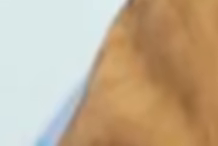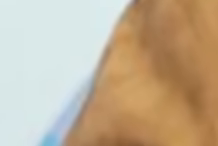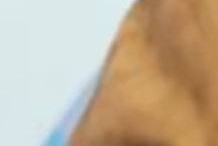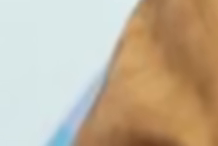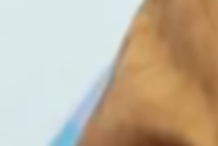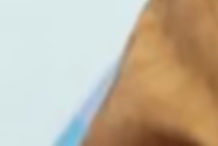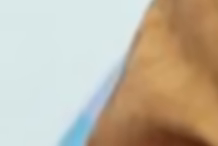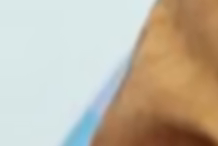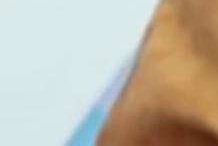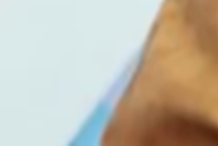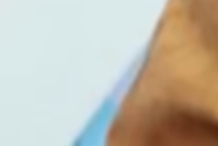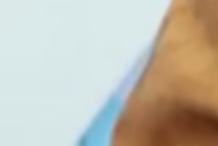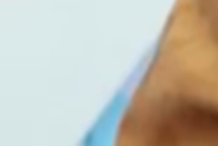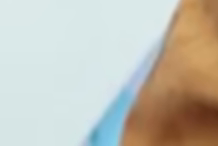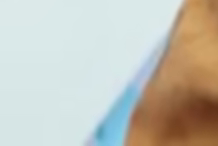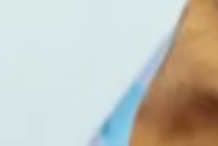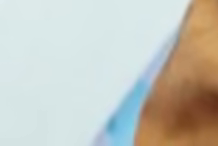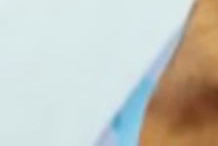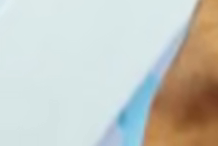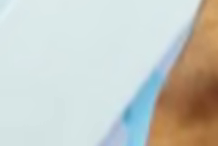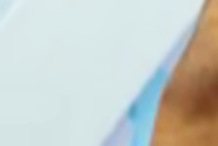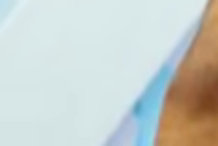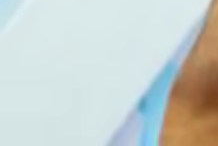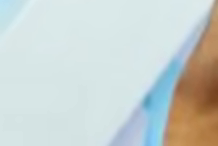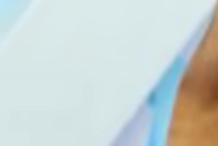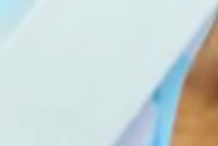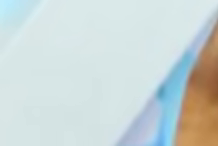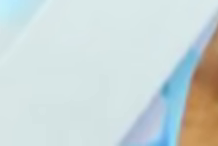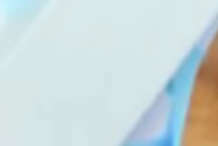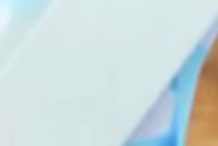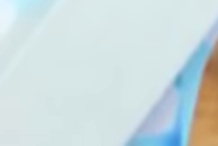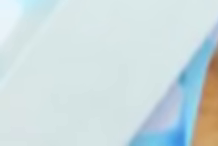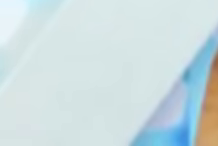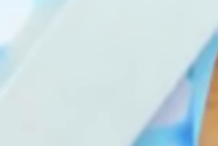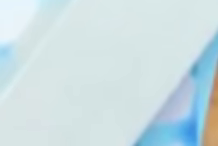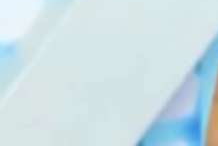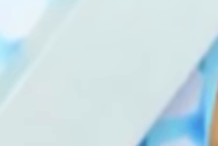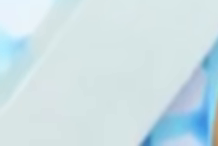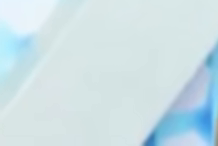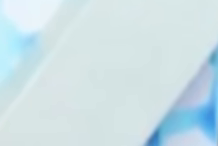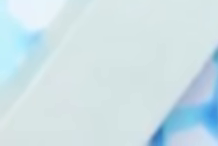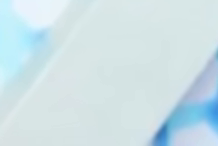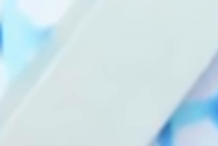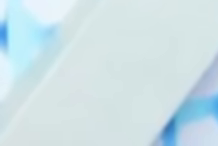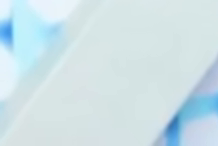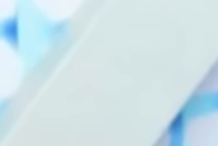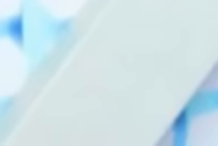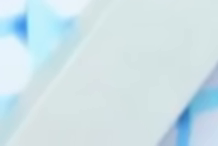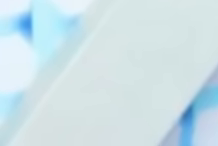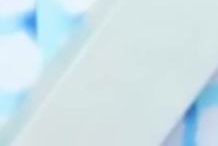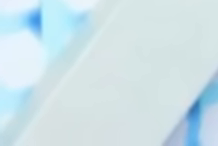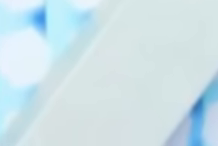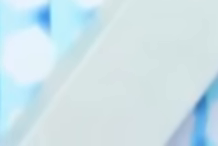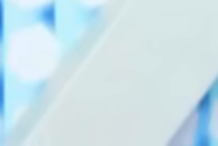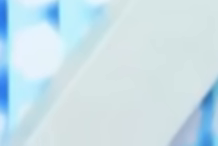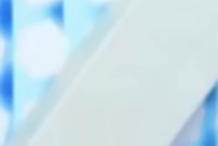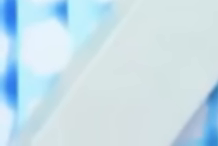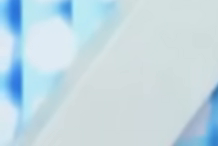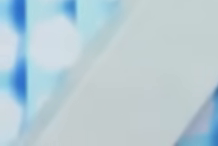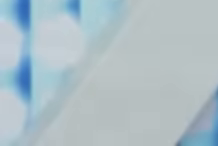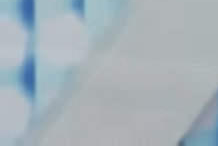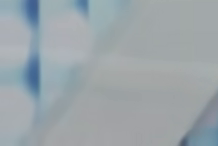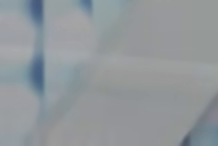Diputado de Arena, se creyó presidente durante una sesión plenaria, pero la diputada Elisa Rosales le mandó cerrar la